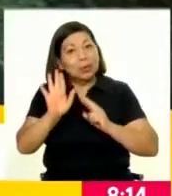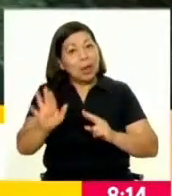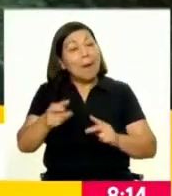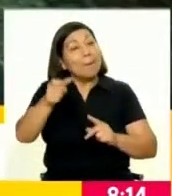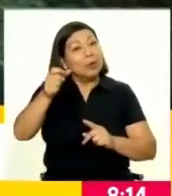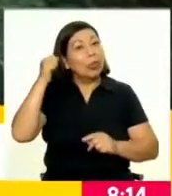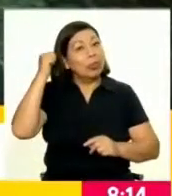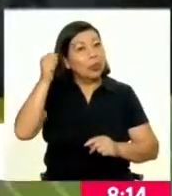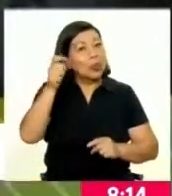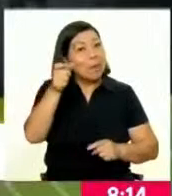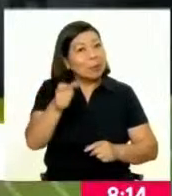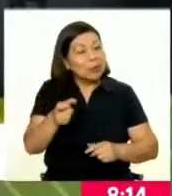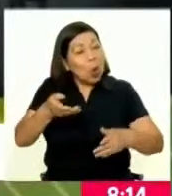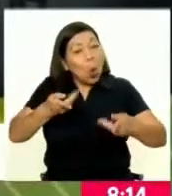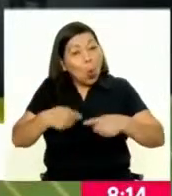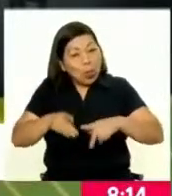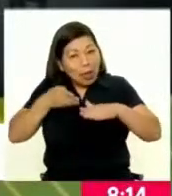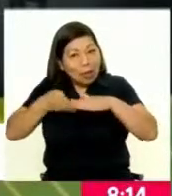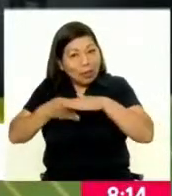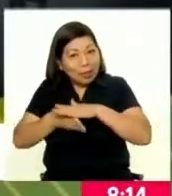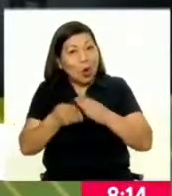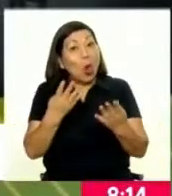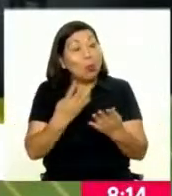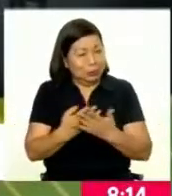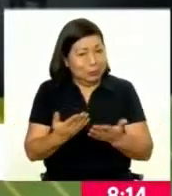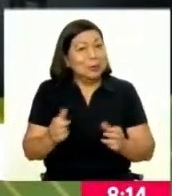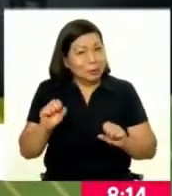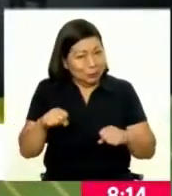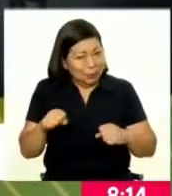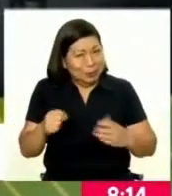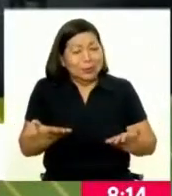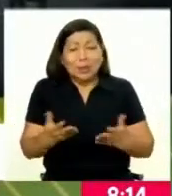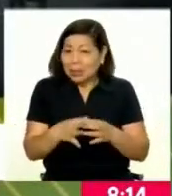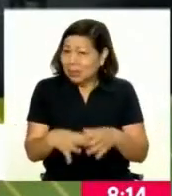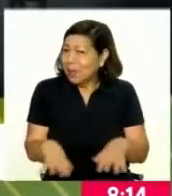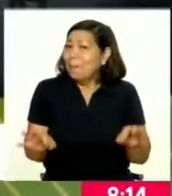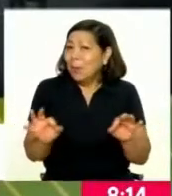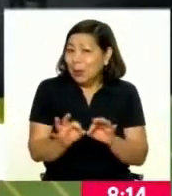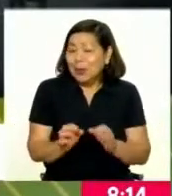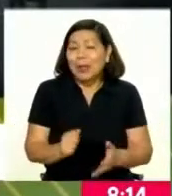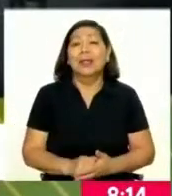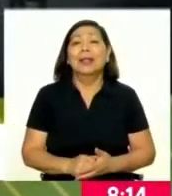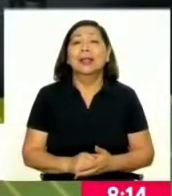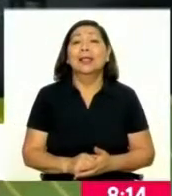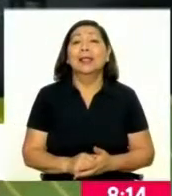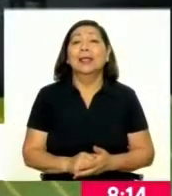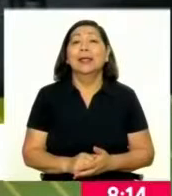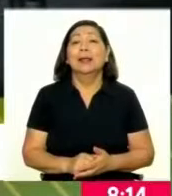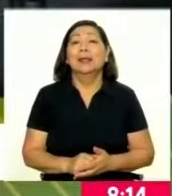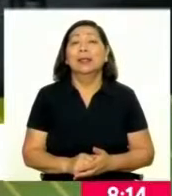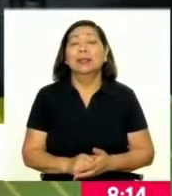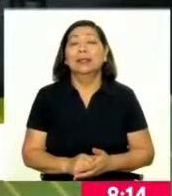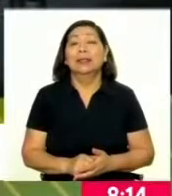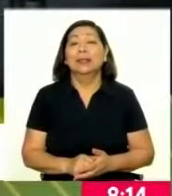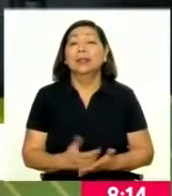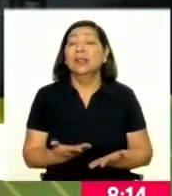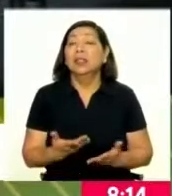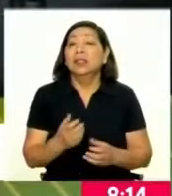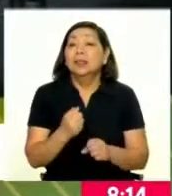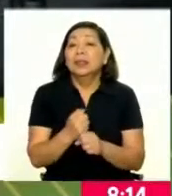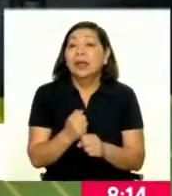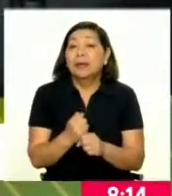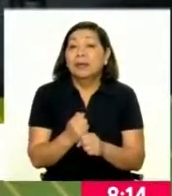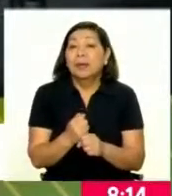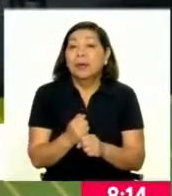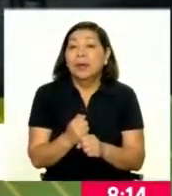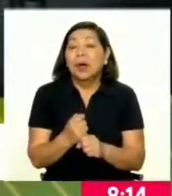los derechos de las personas detenidas. Efectivamente, el derecho de defensa es un derecho fundamental, ¿no? La función